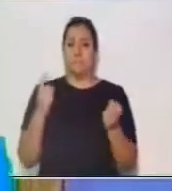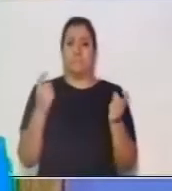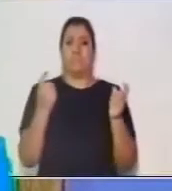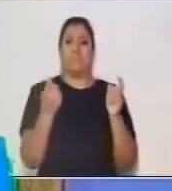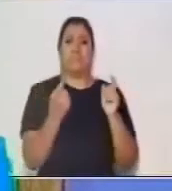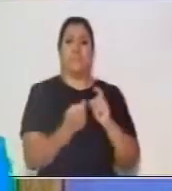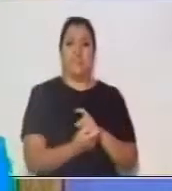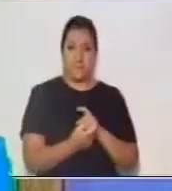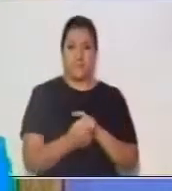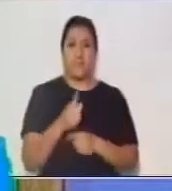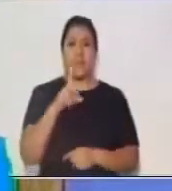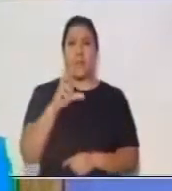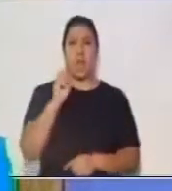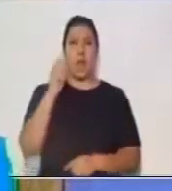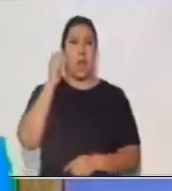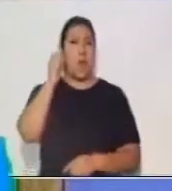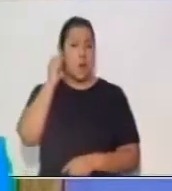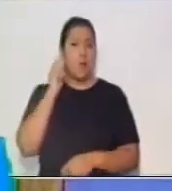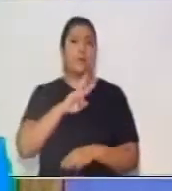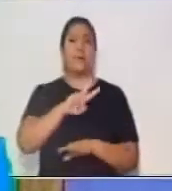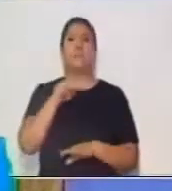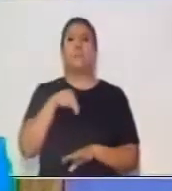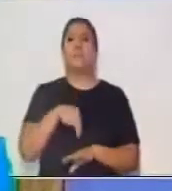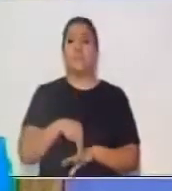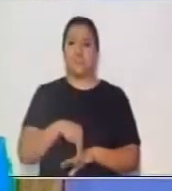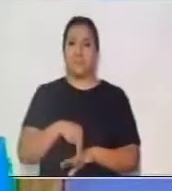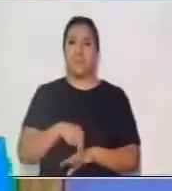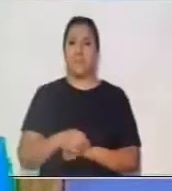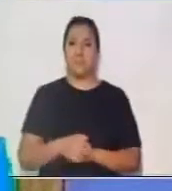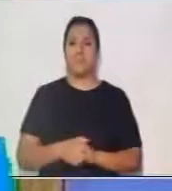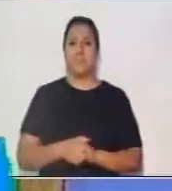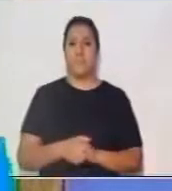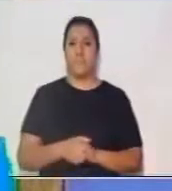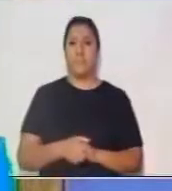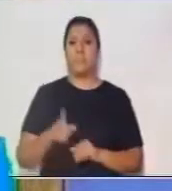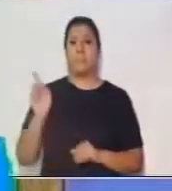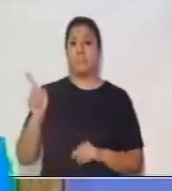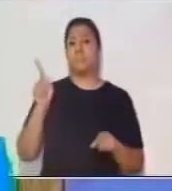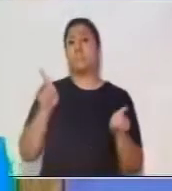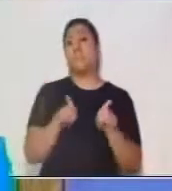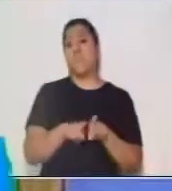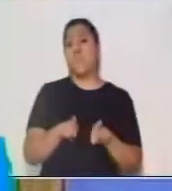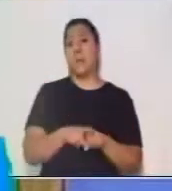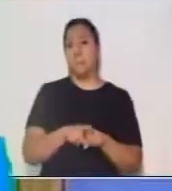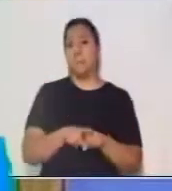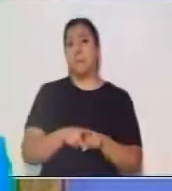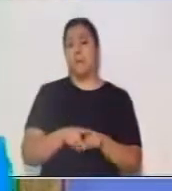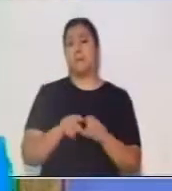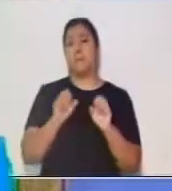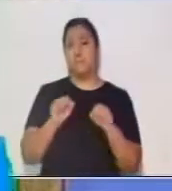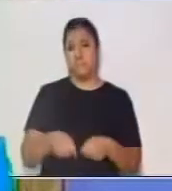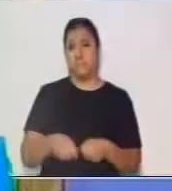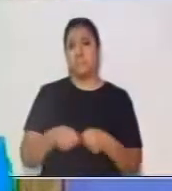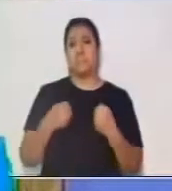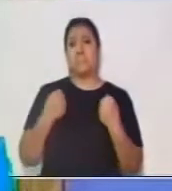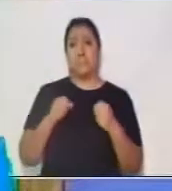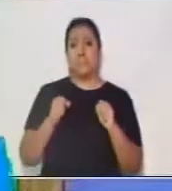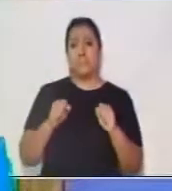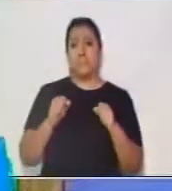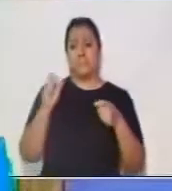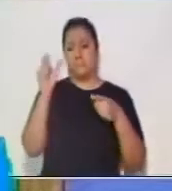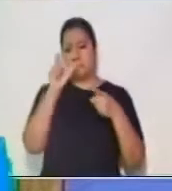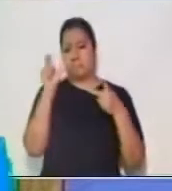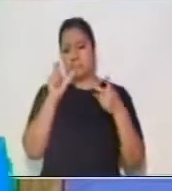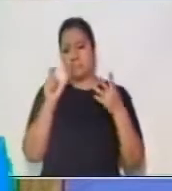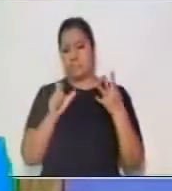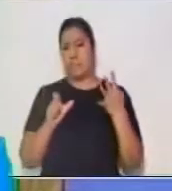Dice que es blanca. Su cabello es... Bueno, la verdad es que no sé cómo es su cabello ni cómo es. Creo que sé a quién se